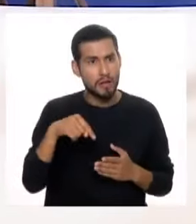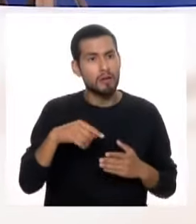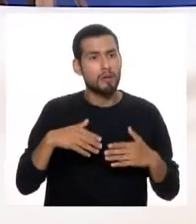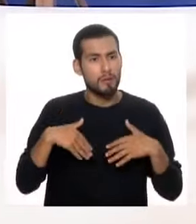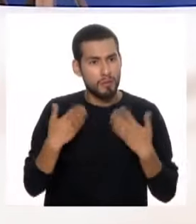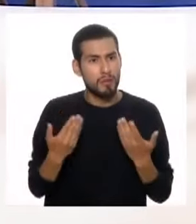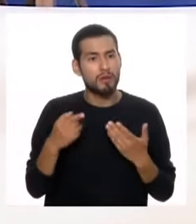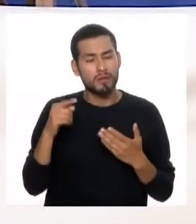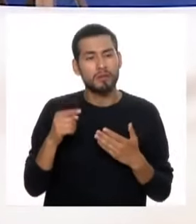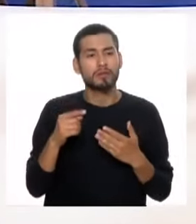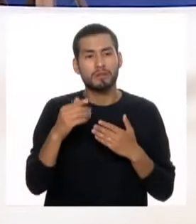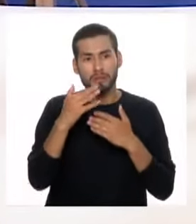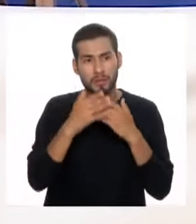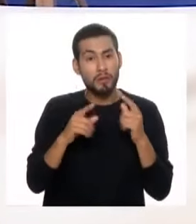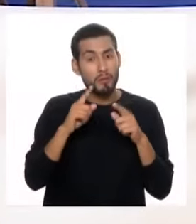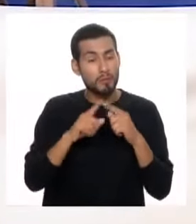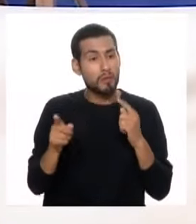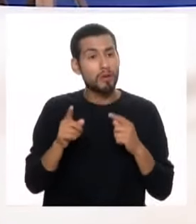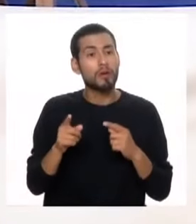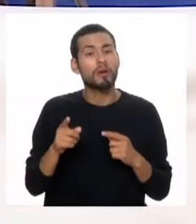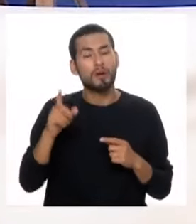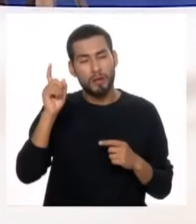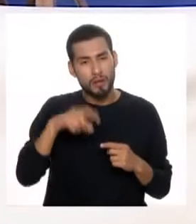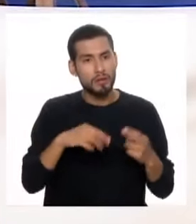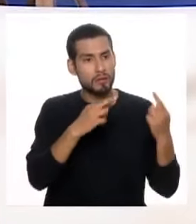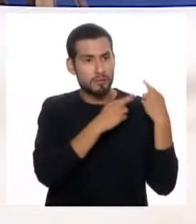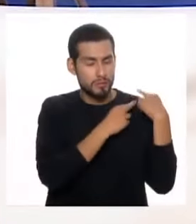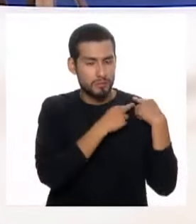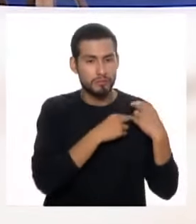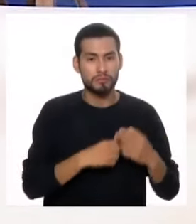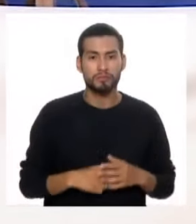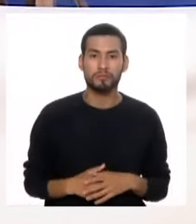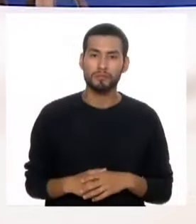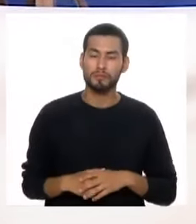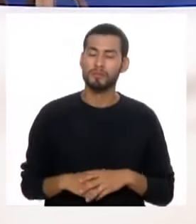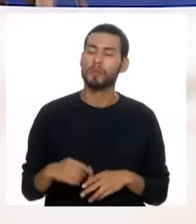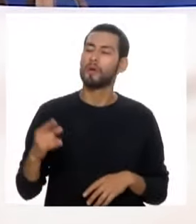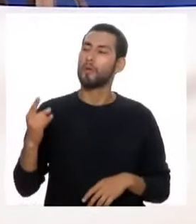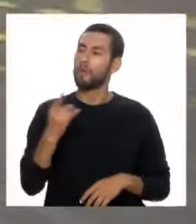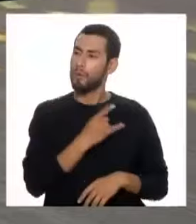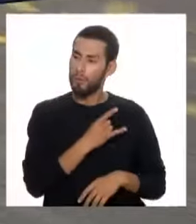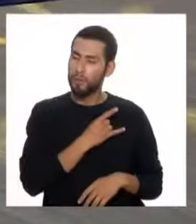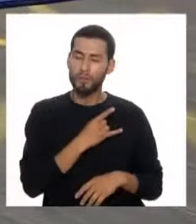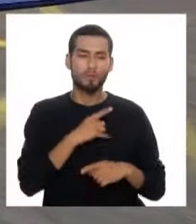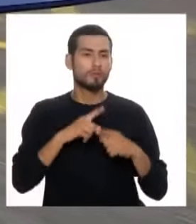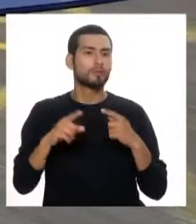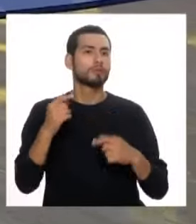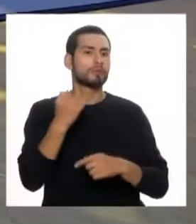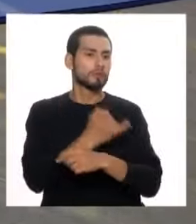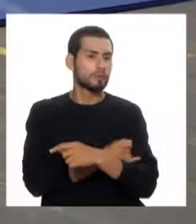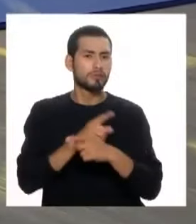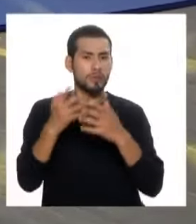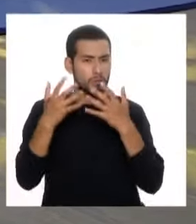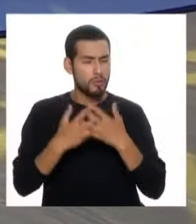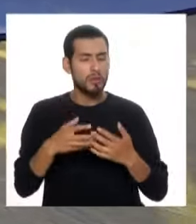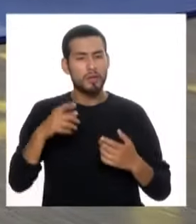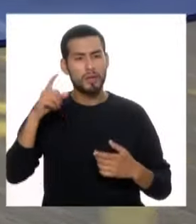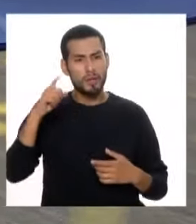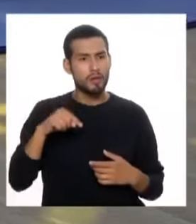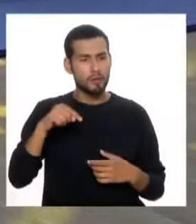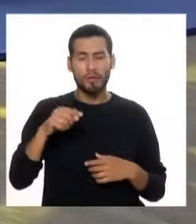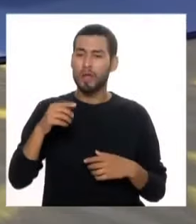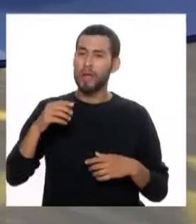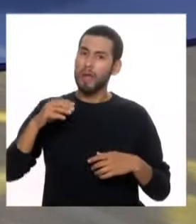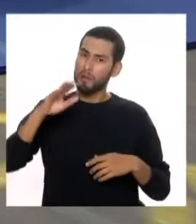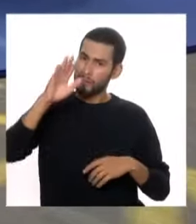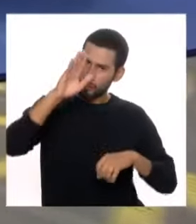puede donar sangre. Pero hacerlo por responsabilidad social. Claro, las universidades, instituciones públicas, empresas privadas, y aquí hacemos entonces un